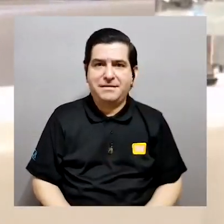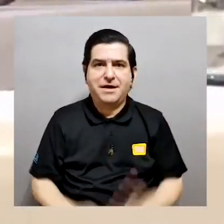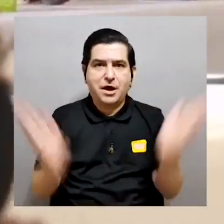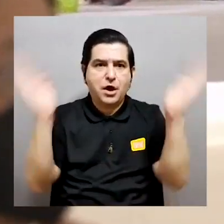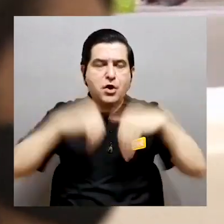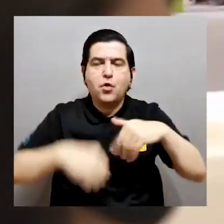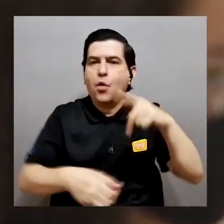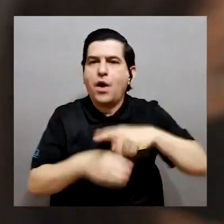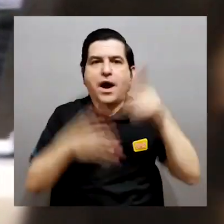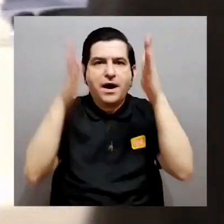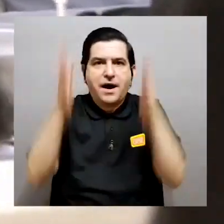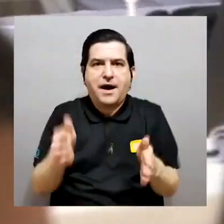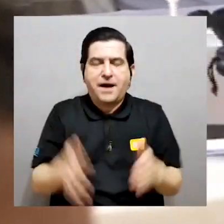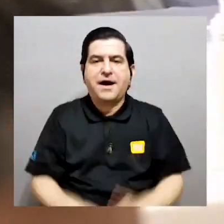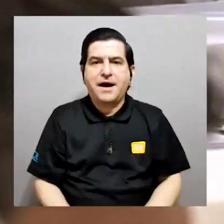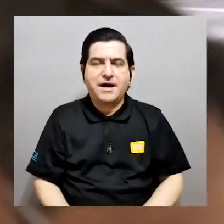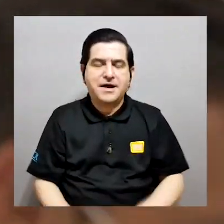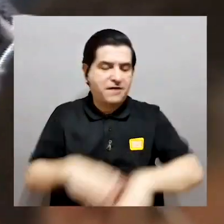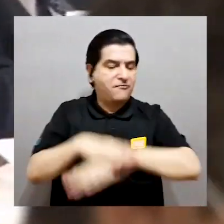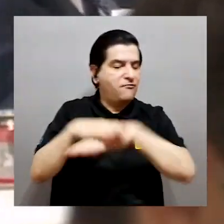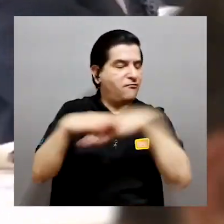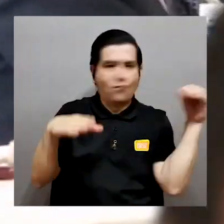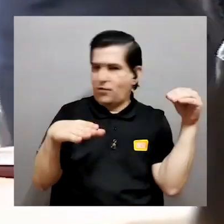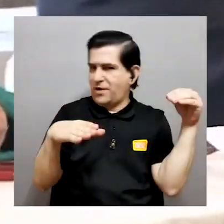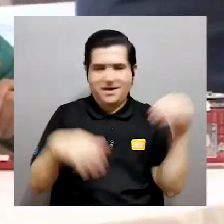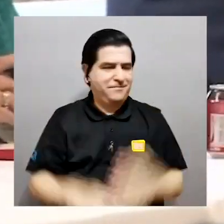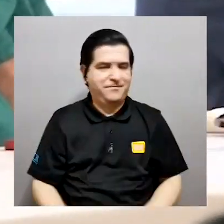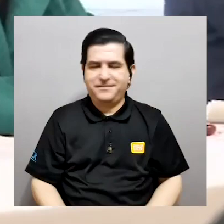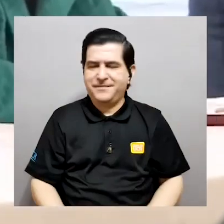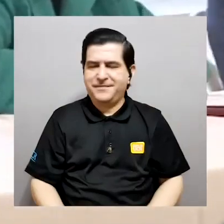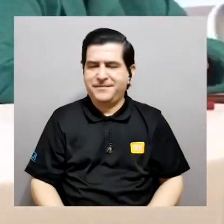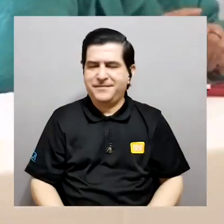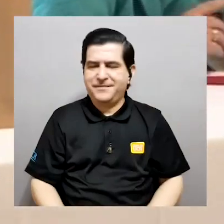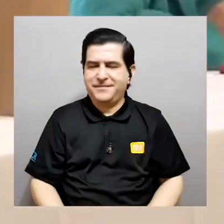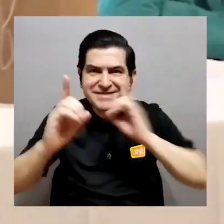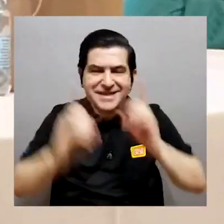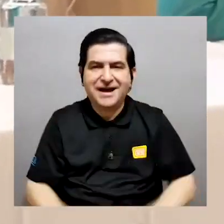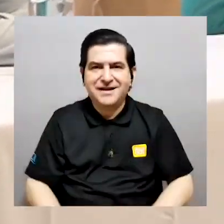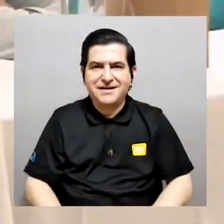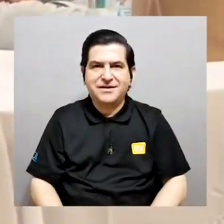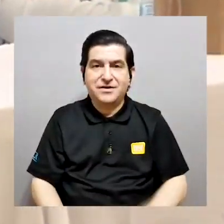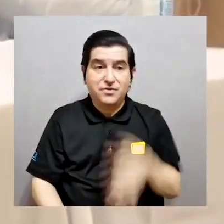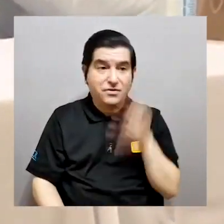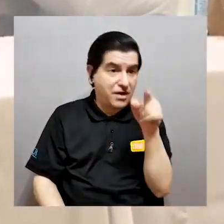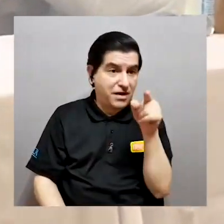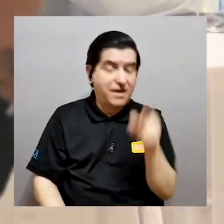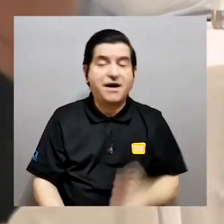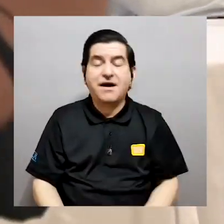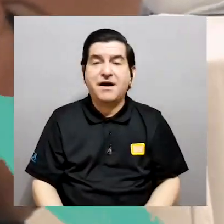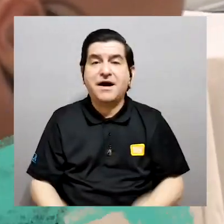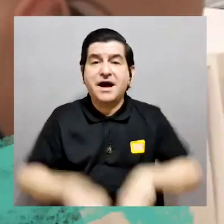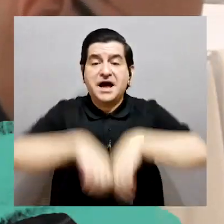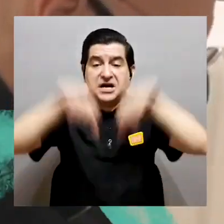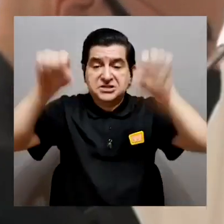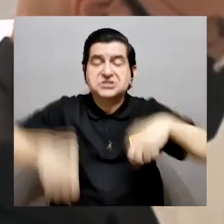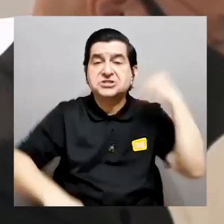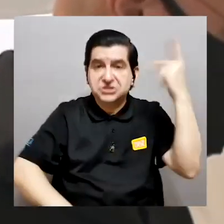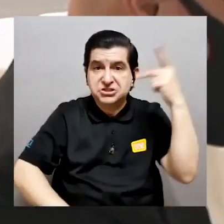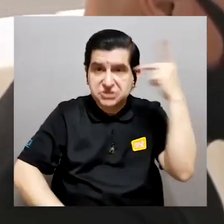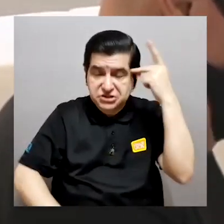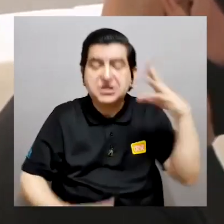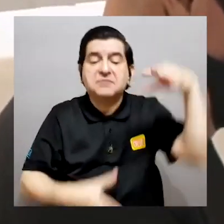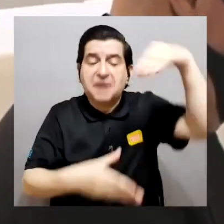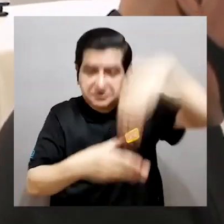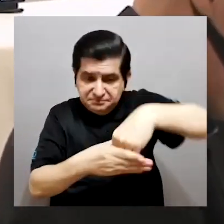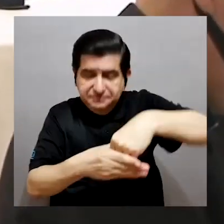¿verdad? No hay ningún actor que se deba dejar por fuera, ¿verdad? Es un diálogo que no solo abarca, digamos, al sistema político